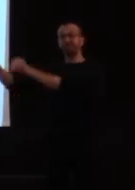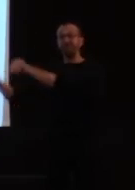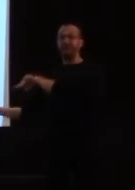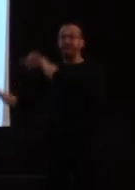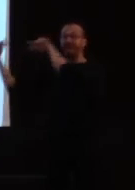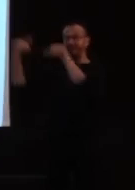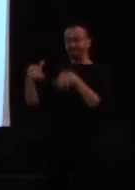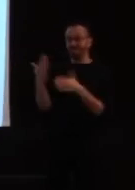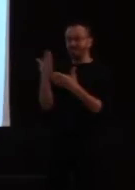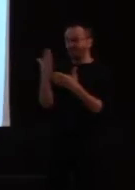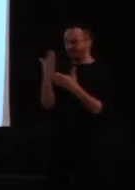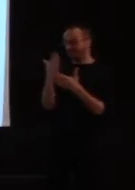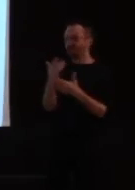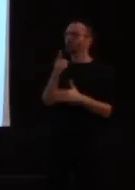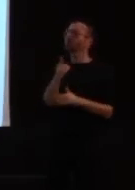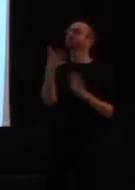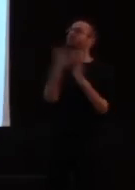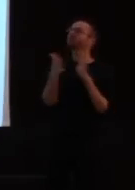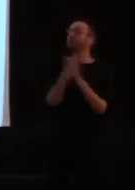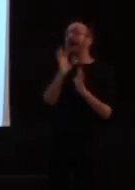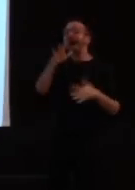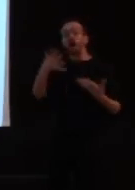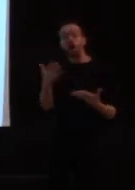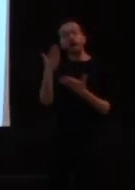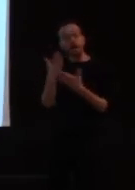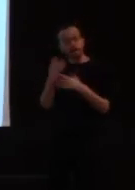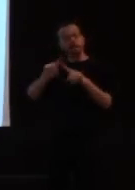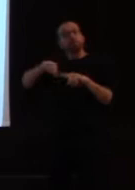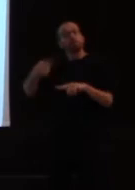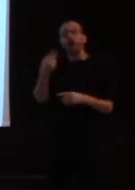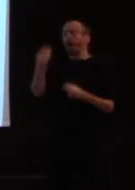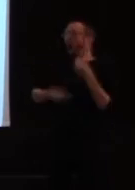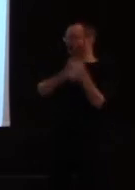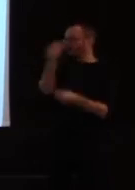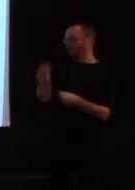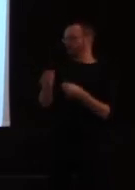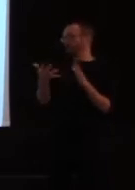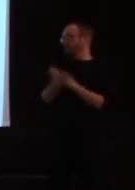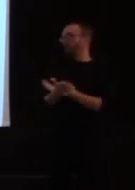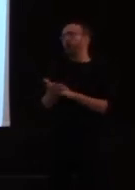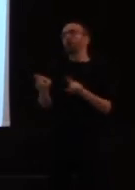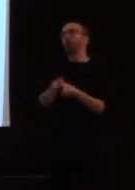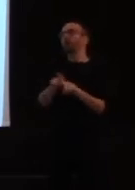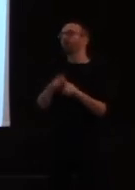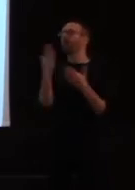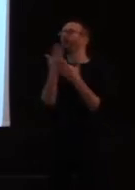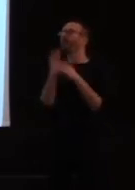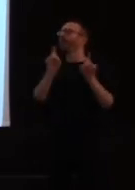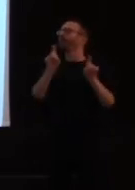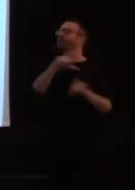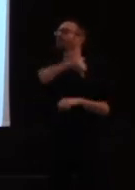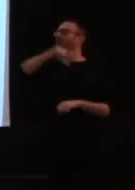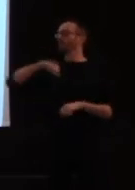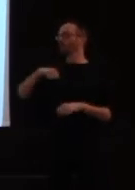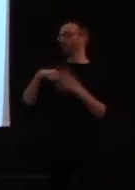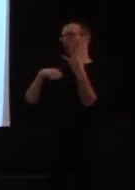hacían como una especie de clase particular con ella. Imagínate, clase particular con ella. Entonces, si ella se aseguraba que los niños que